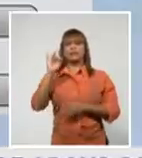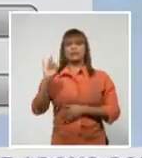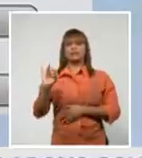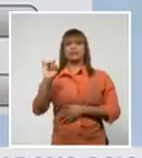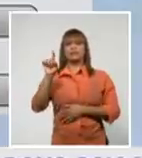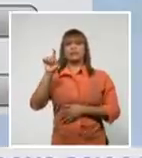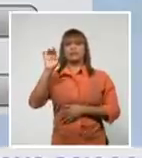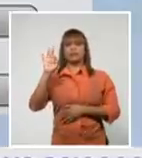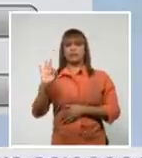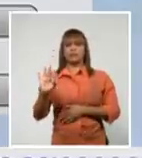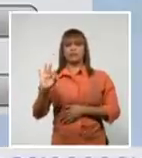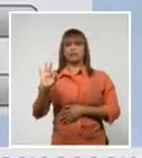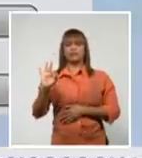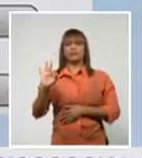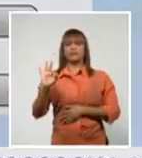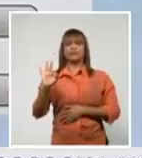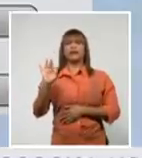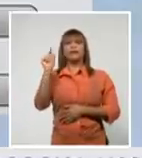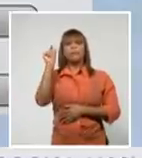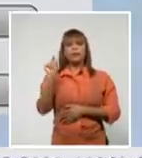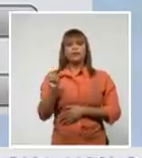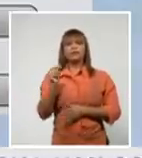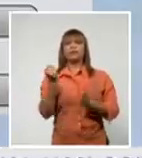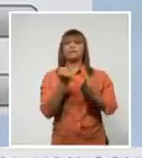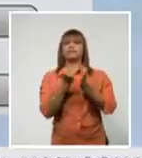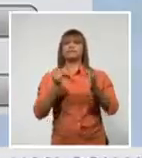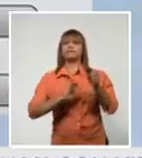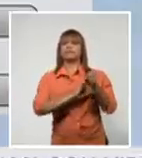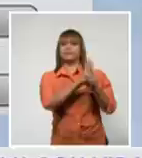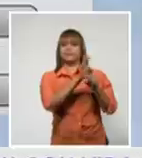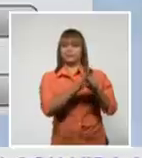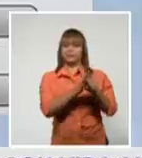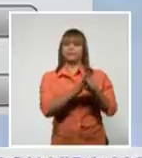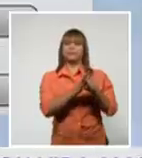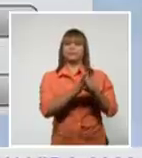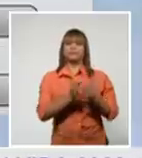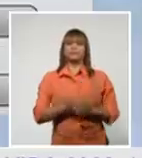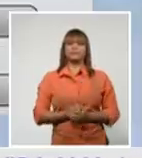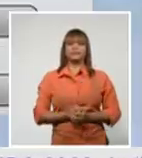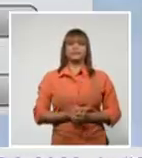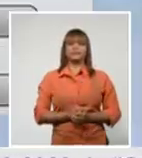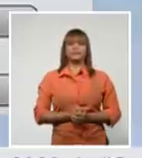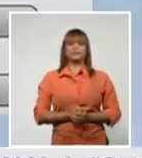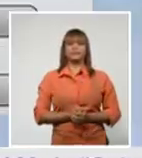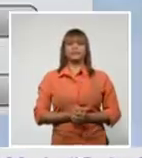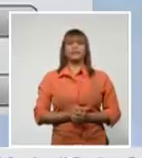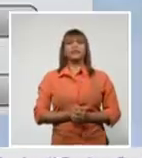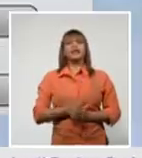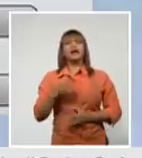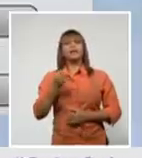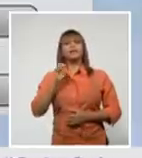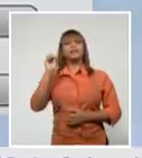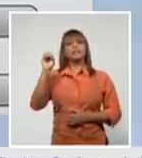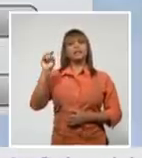5.718 personas diagnosticadas con la enfermedad. Estamos hablando del